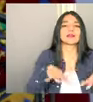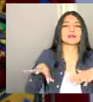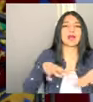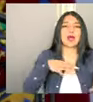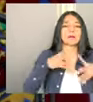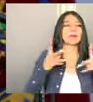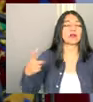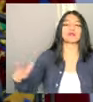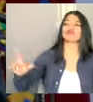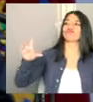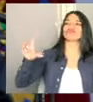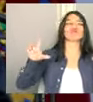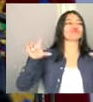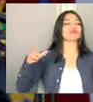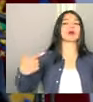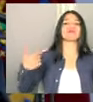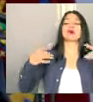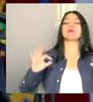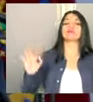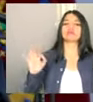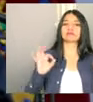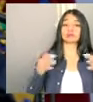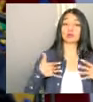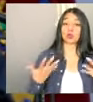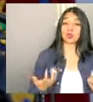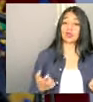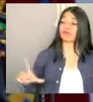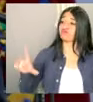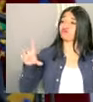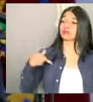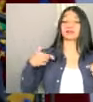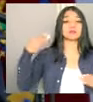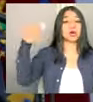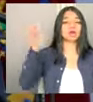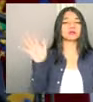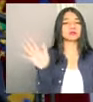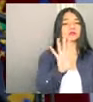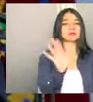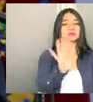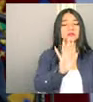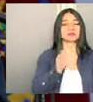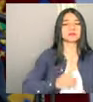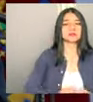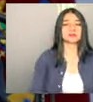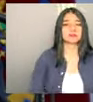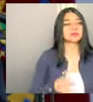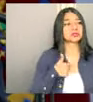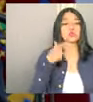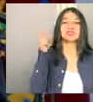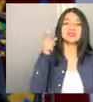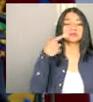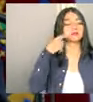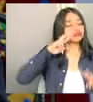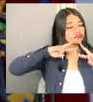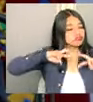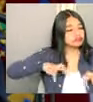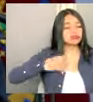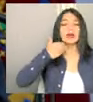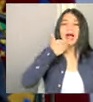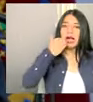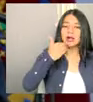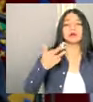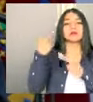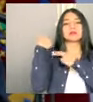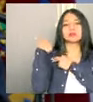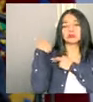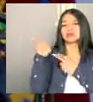show y, si usted quiere, del canibalismo político. Así que si nosotros en algún momento necesitamos fiscalizar, como es una de las tareas